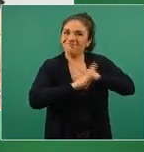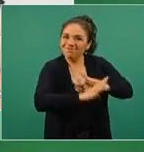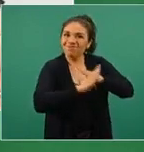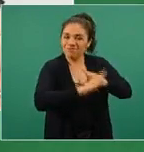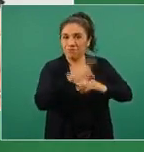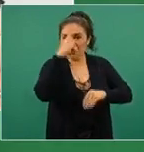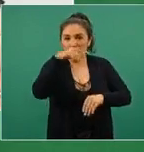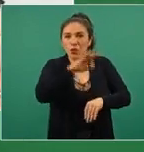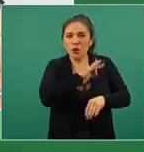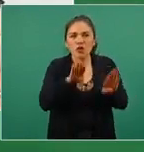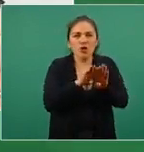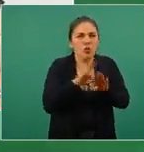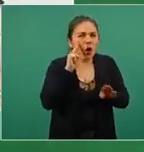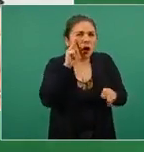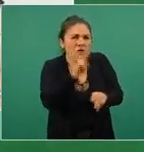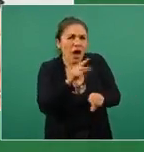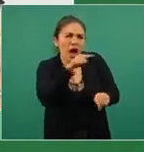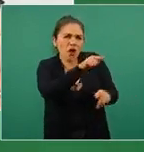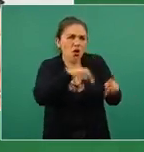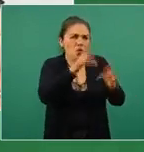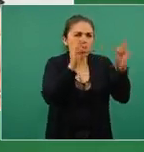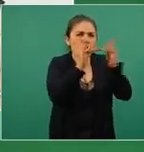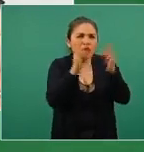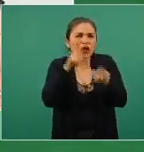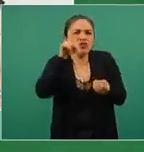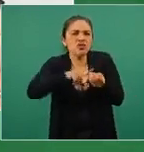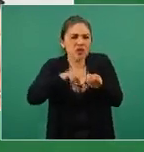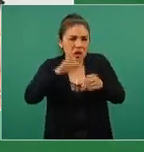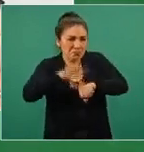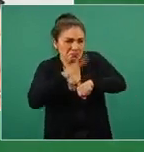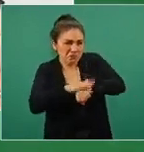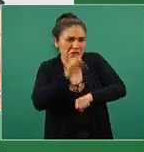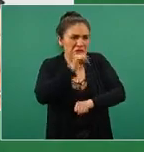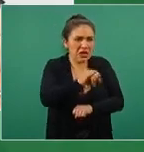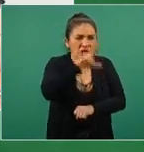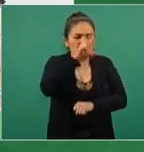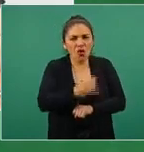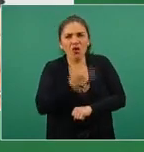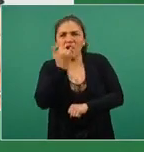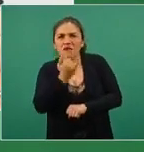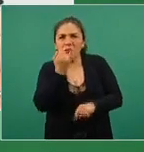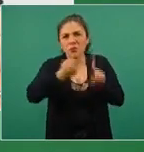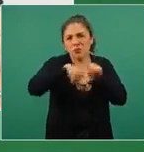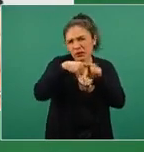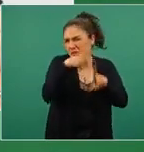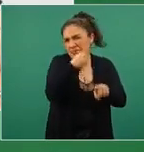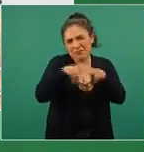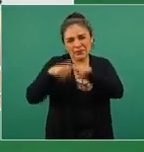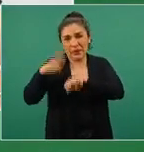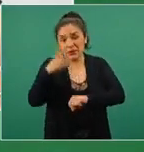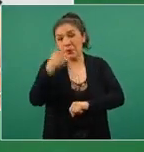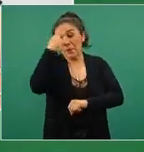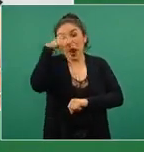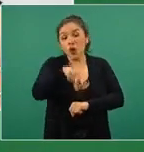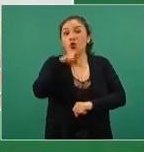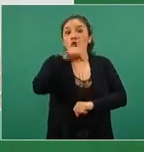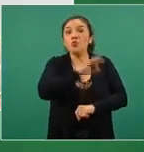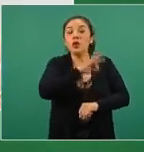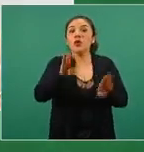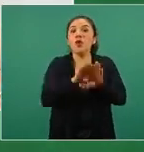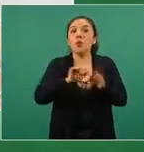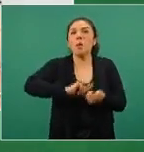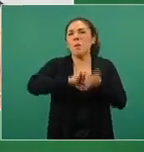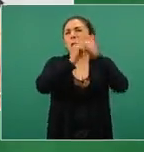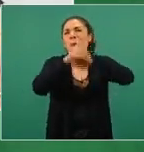la trazabilidad de todos aquellos casos, ya sea confirmados o sospechosos, y que no se diera de tal